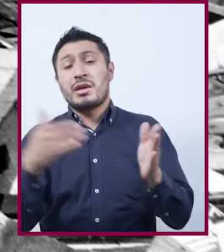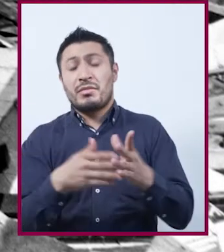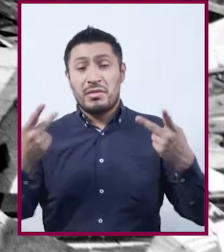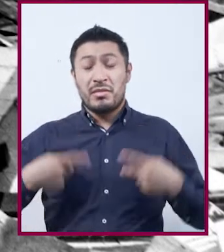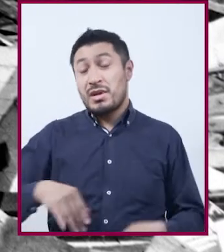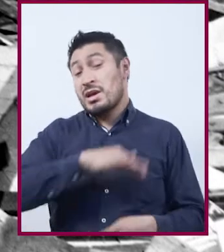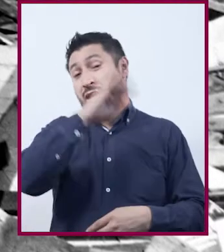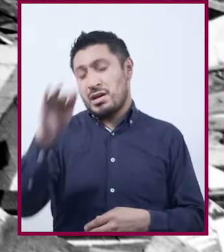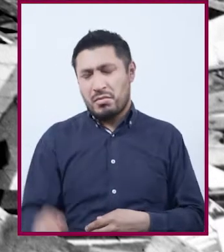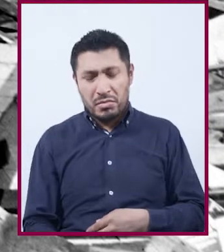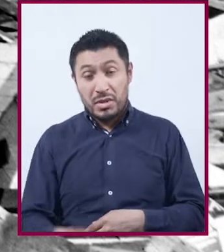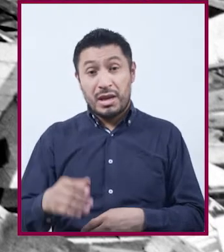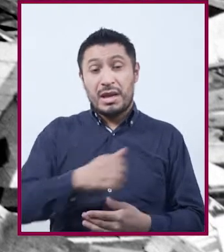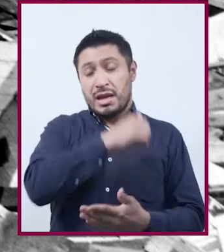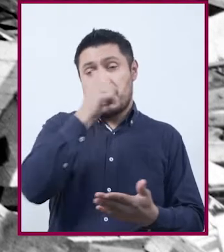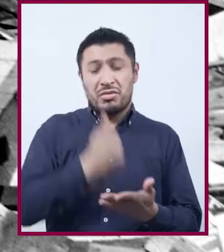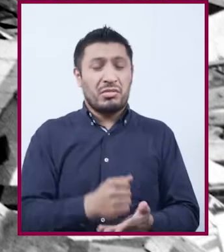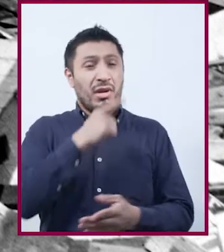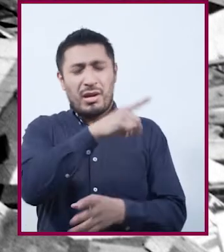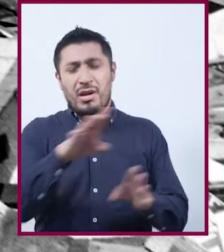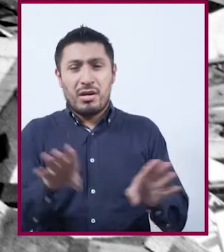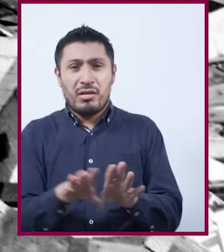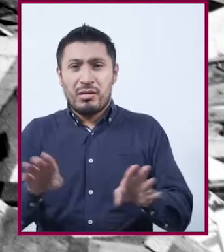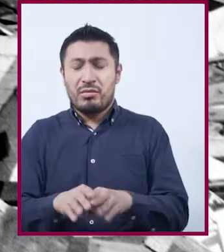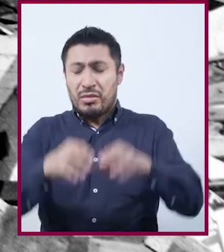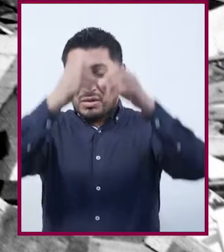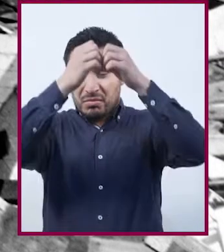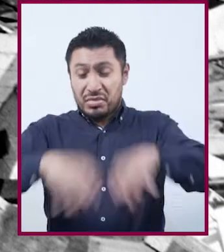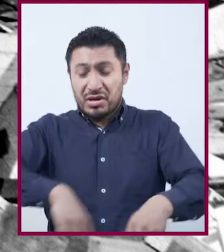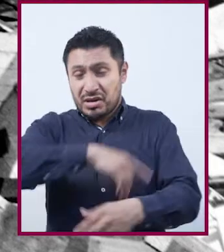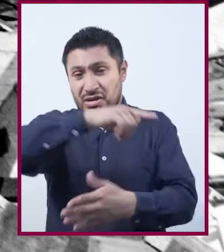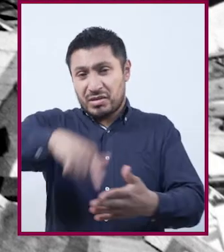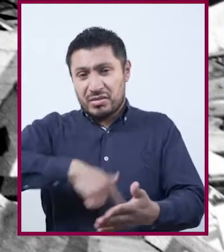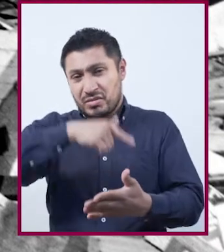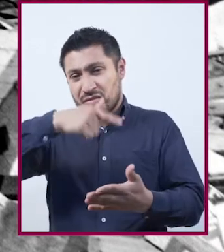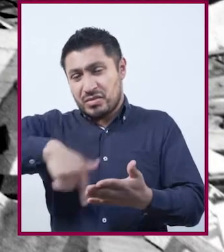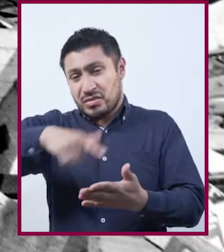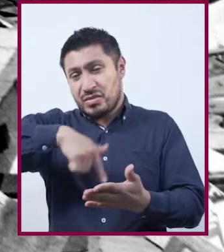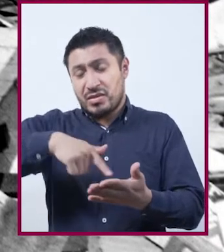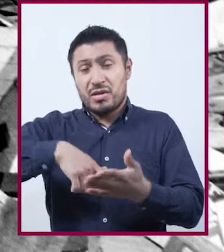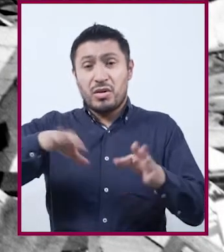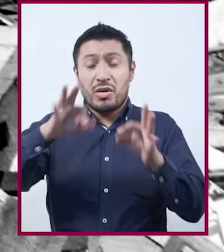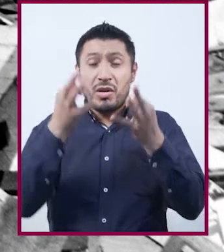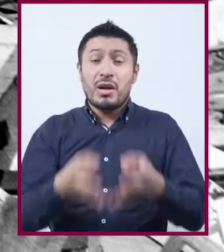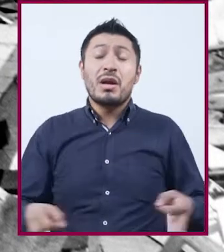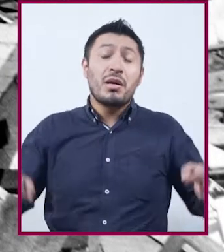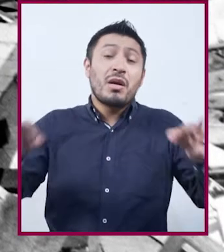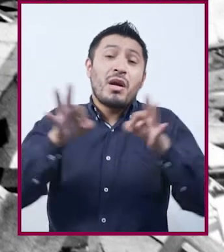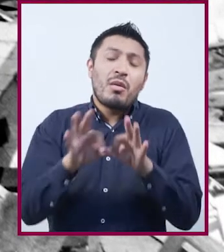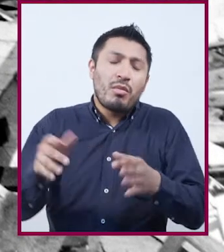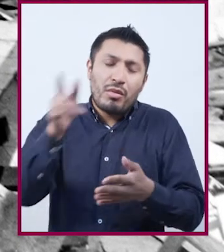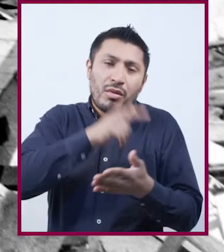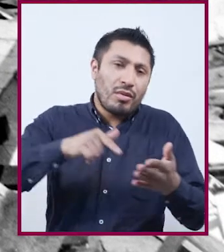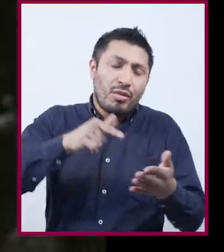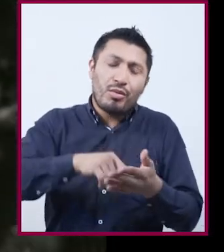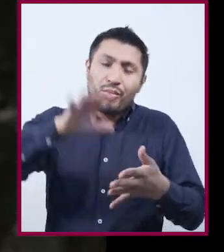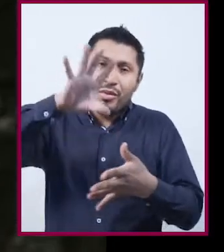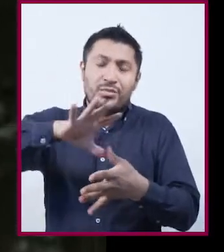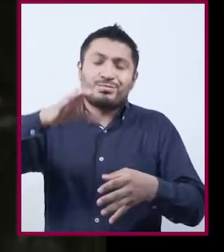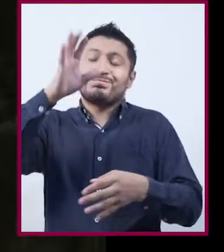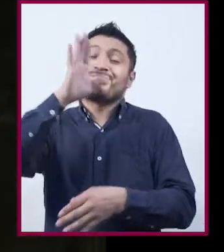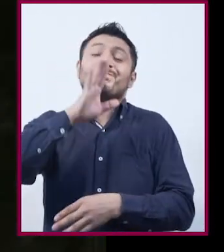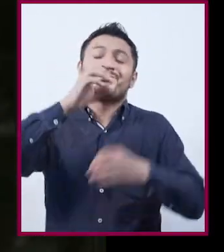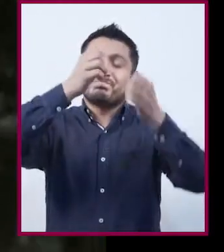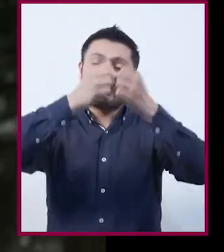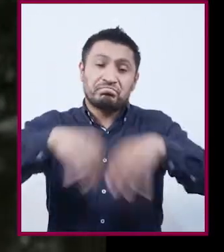12,000 personas murieron y la ciudad de Galveston perdió su privilegiado lugar como un importante puerto y centro